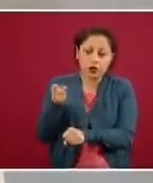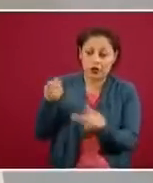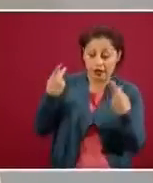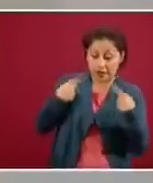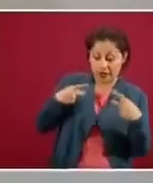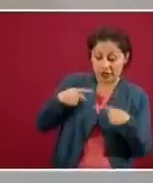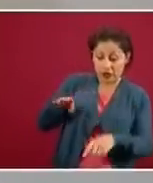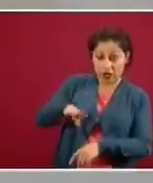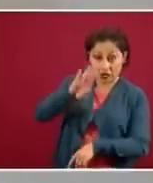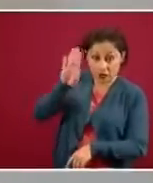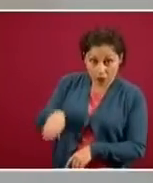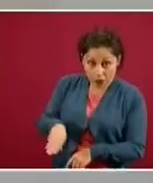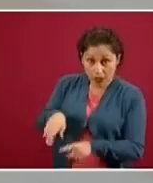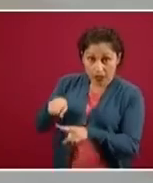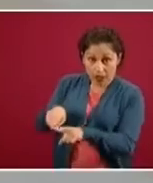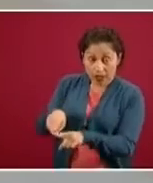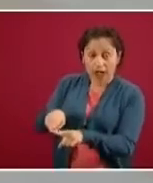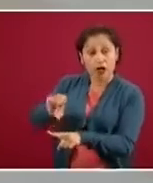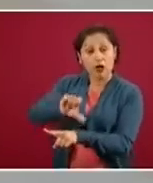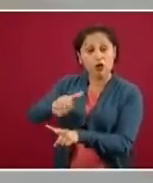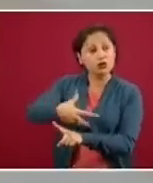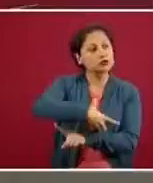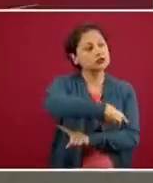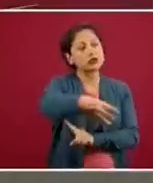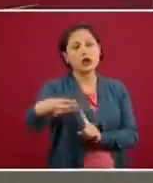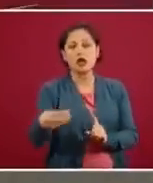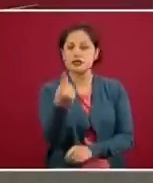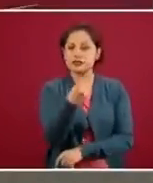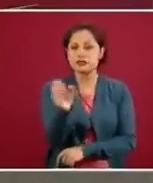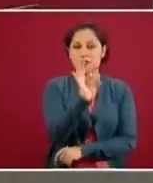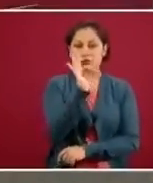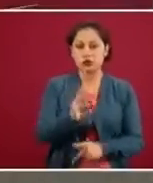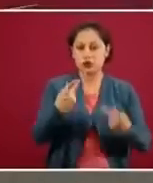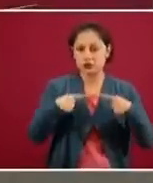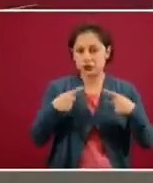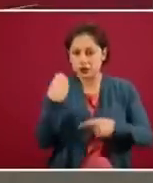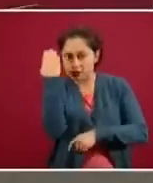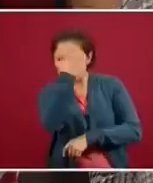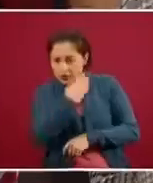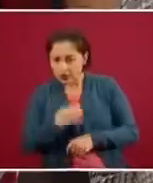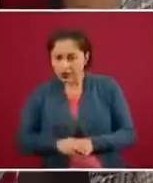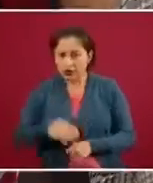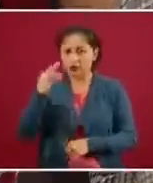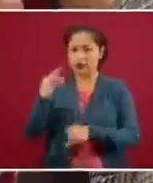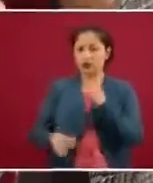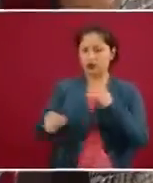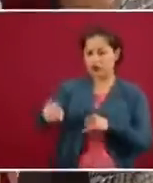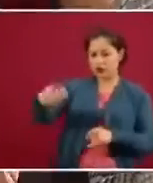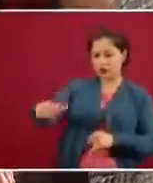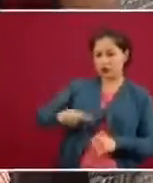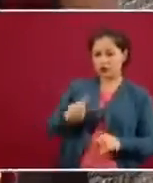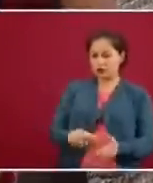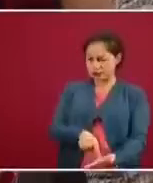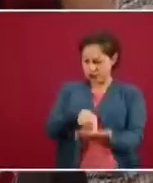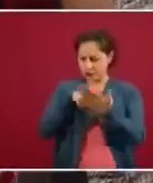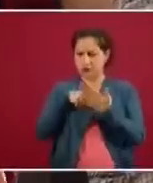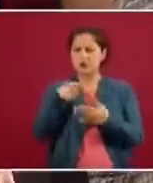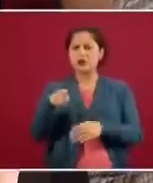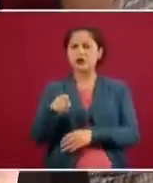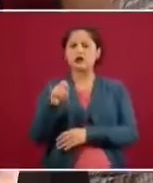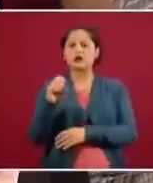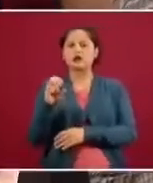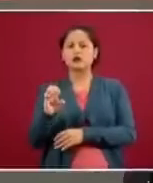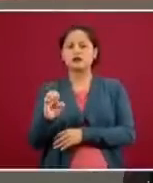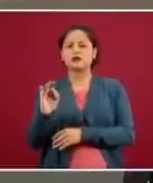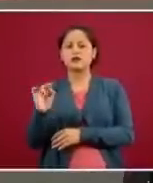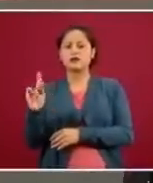les toman muestras para el diagnóstico por laboratorio. Finalmente, ¿cuándo me presumen los EPP? ¿Cómo? ¿Cuándo me presumen los EPP? Los